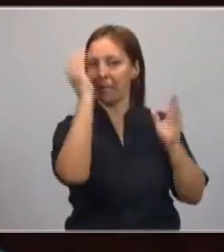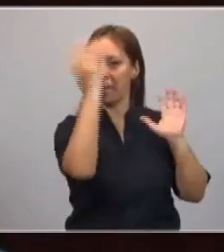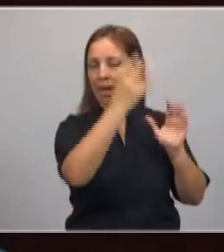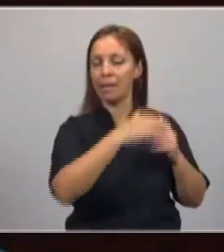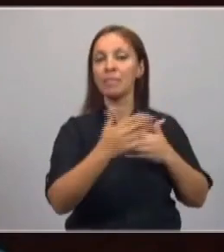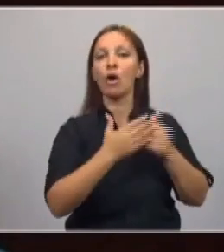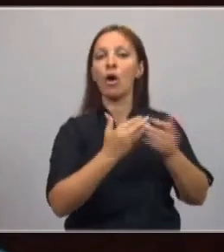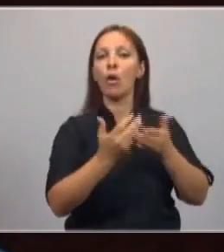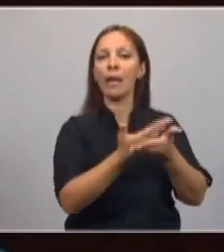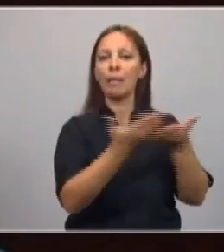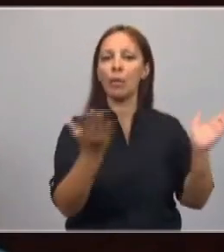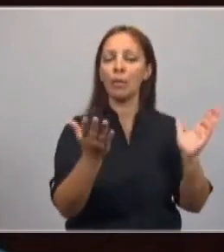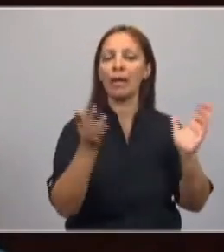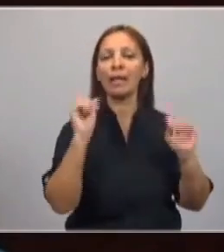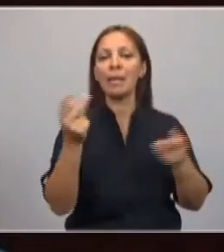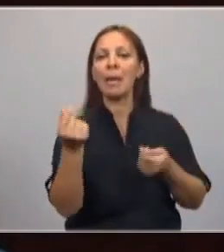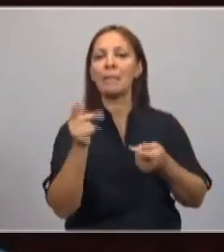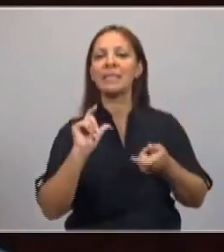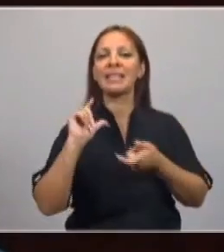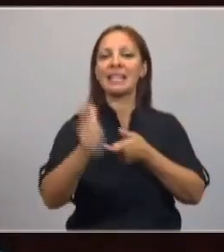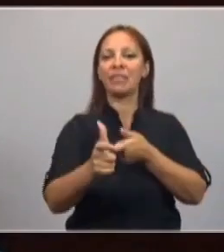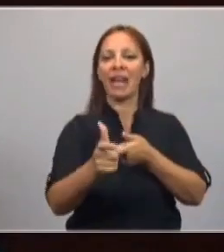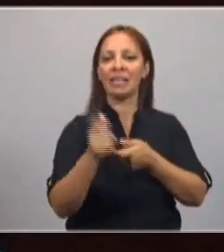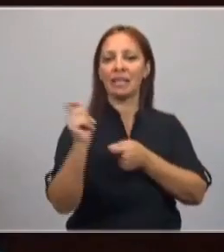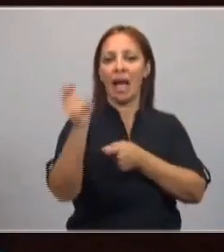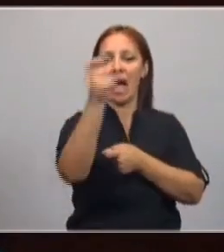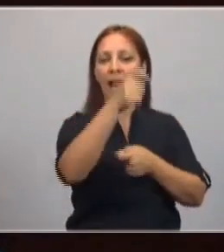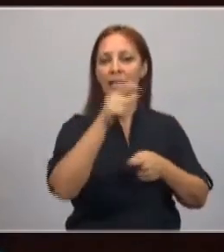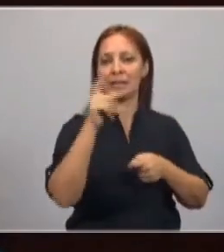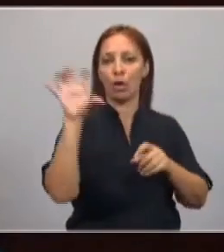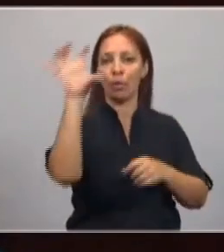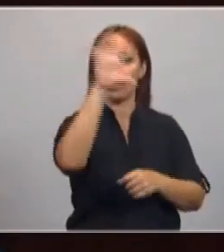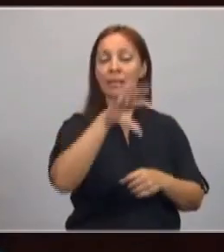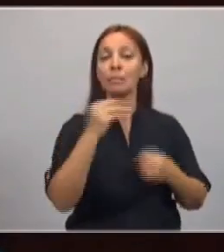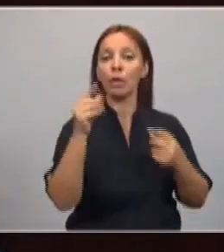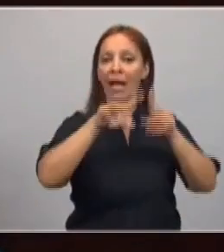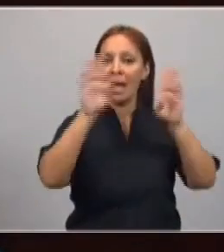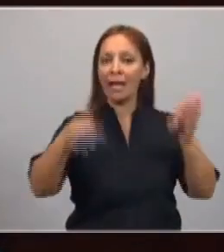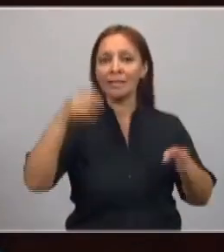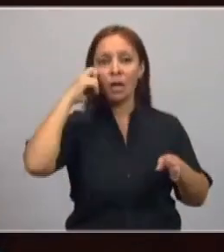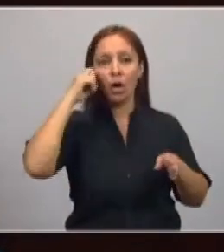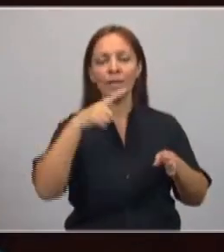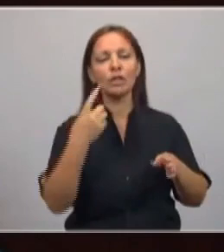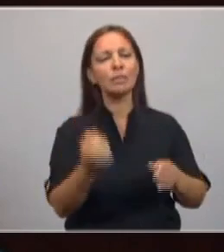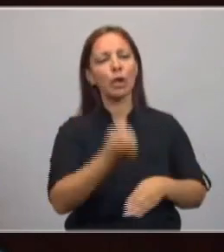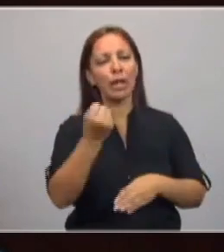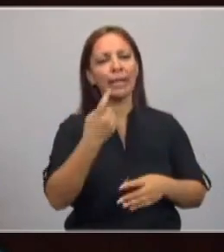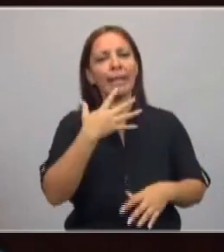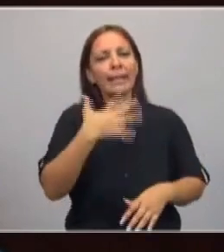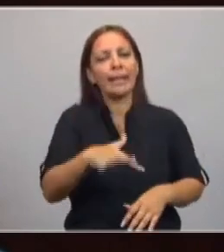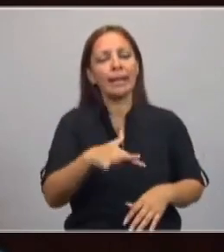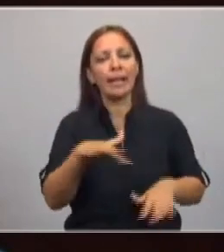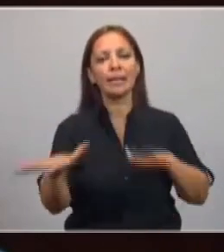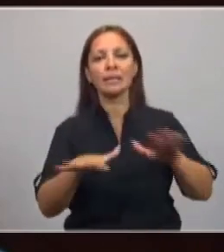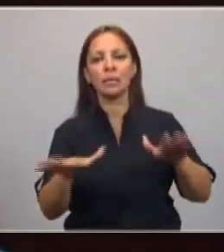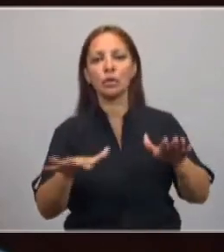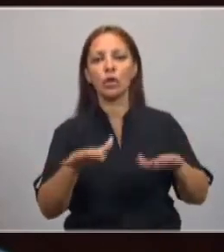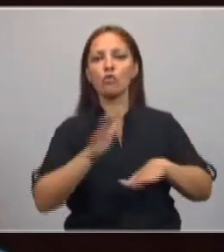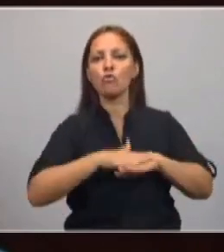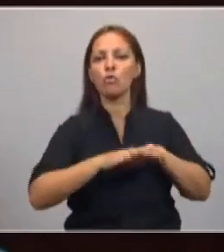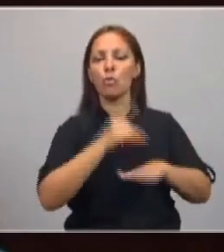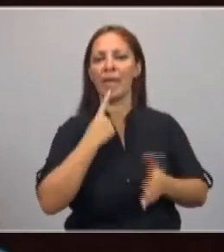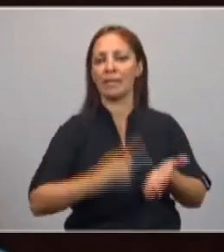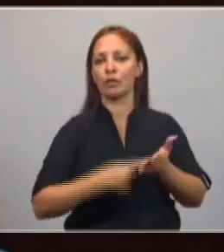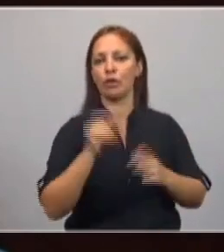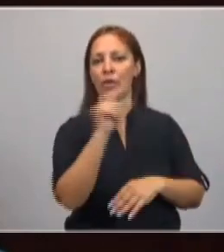las transferencias a las provincias, porque esta legislatura tiene que conocer el estado de situación que se desprende de las decisiones